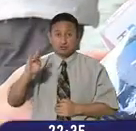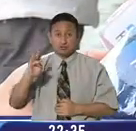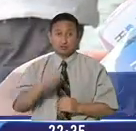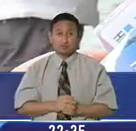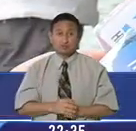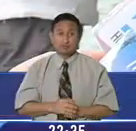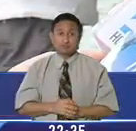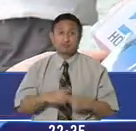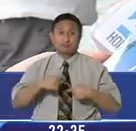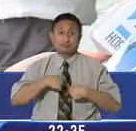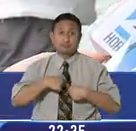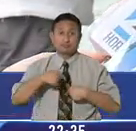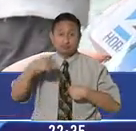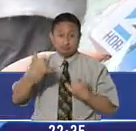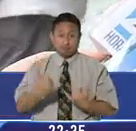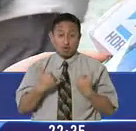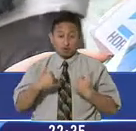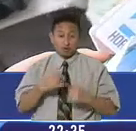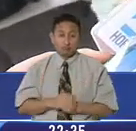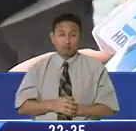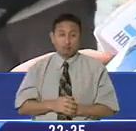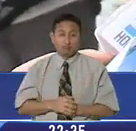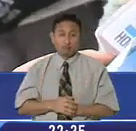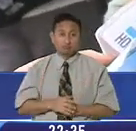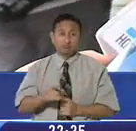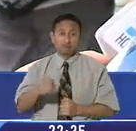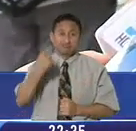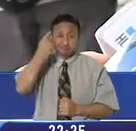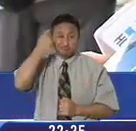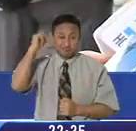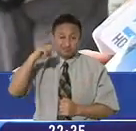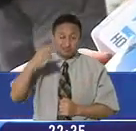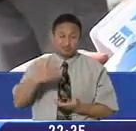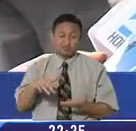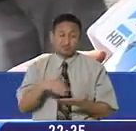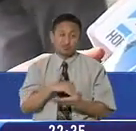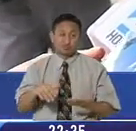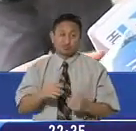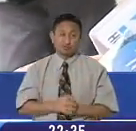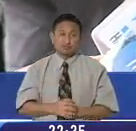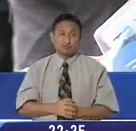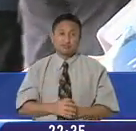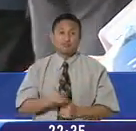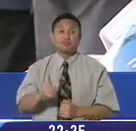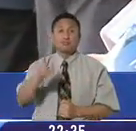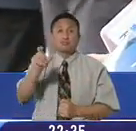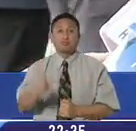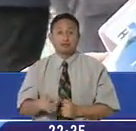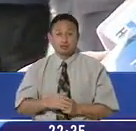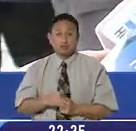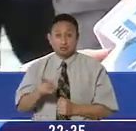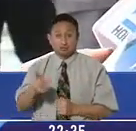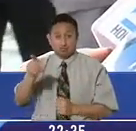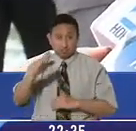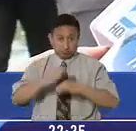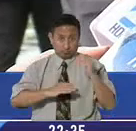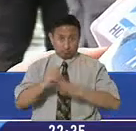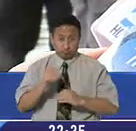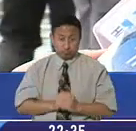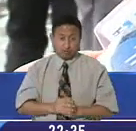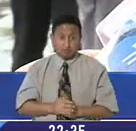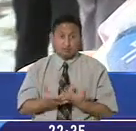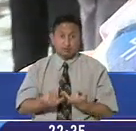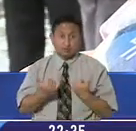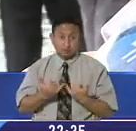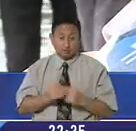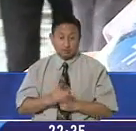verdad, mi defendido en este momento se encuentra frustrado, con incertidumbre. Cuando una persona confía en su inocencia, lo que